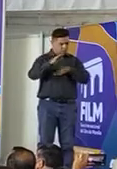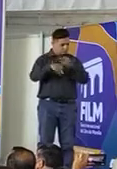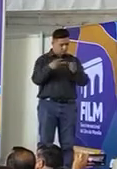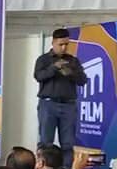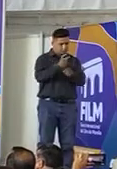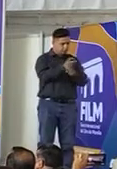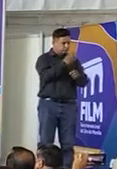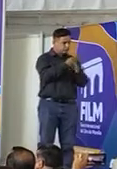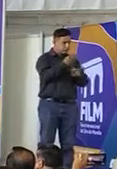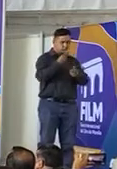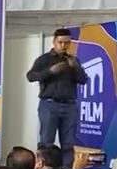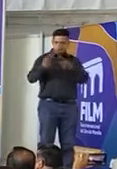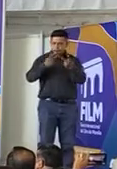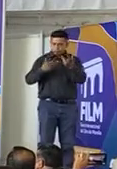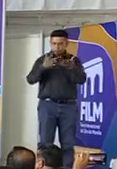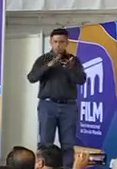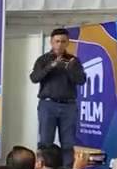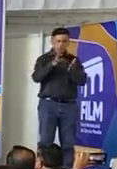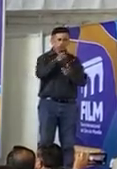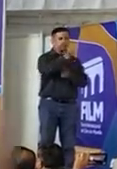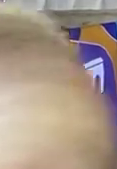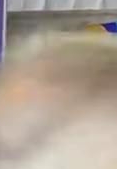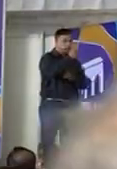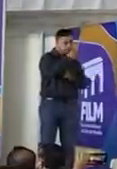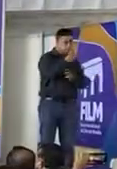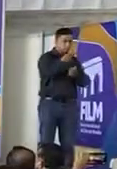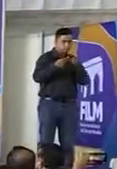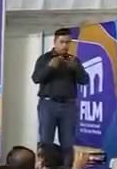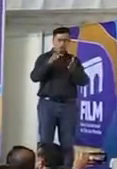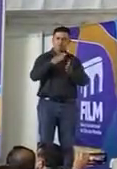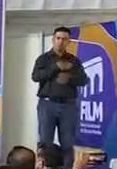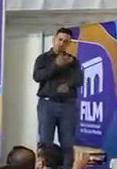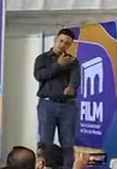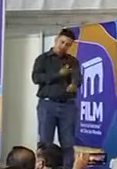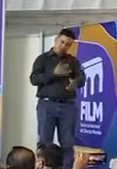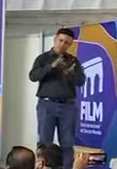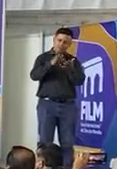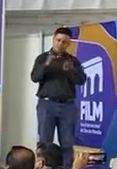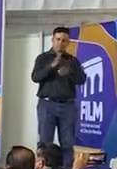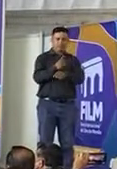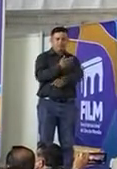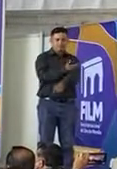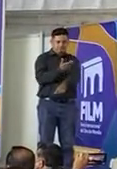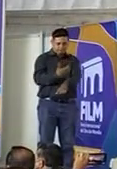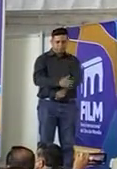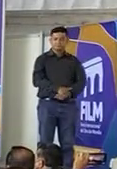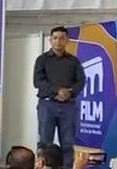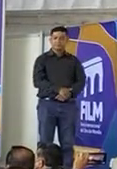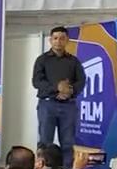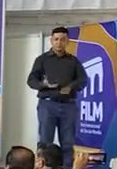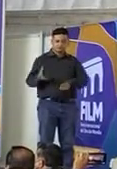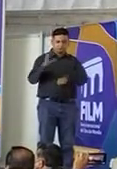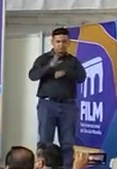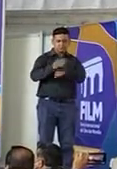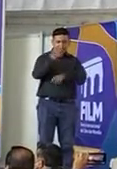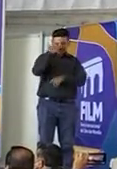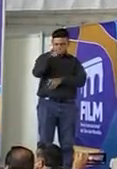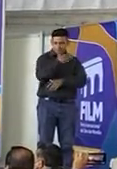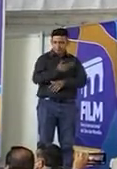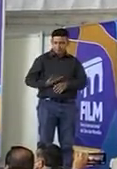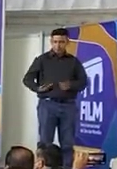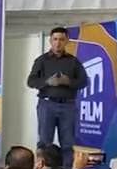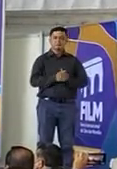y por supuesto a los medios de comunicación. Buenas tardes y gracias por acompañarnos. Con su permiso, señor